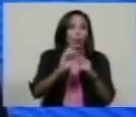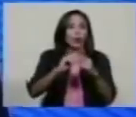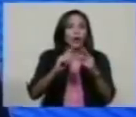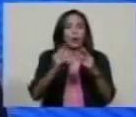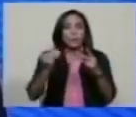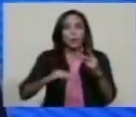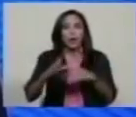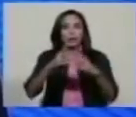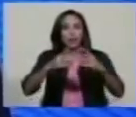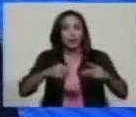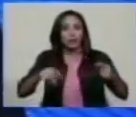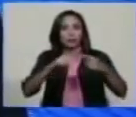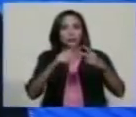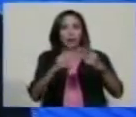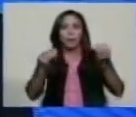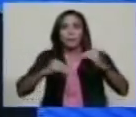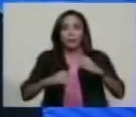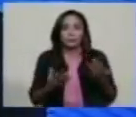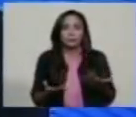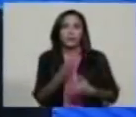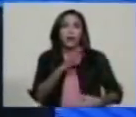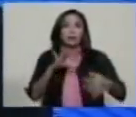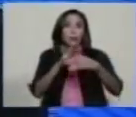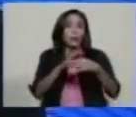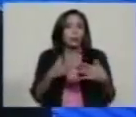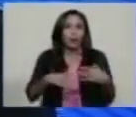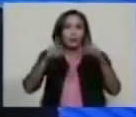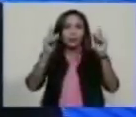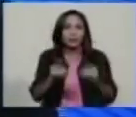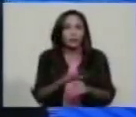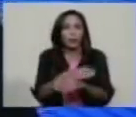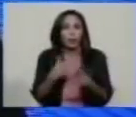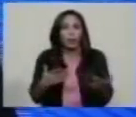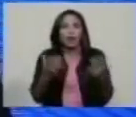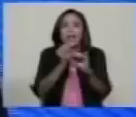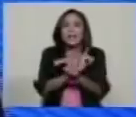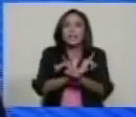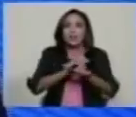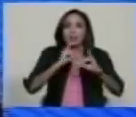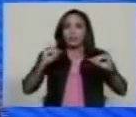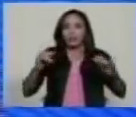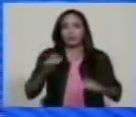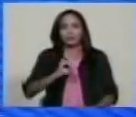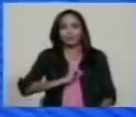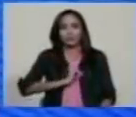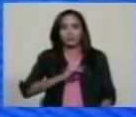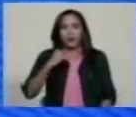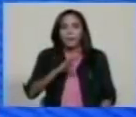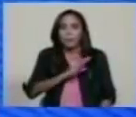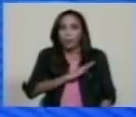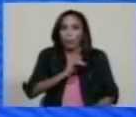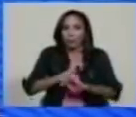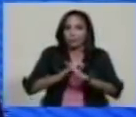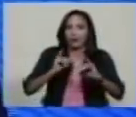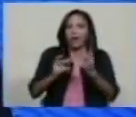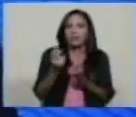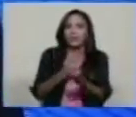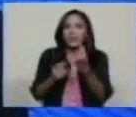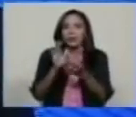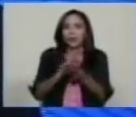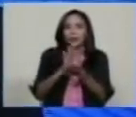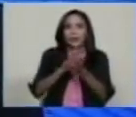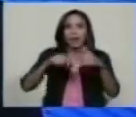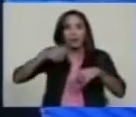une una sola cosa: es que estamos decididos a tener la soberanía de nuestros recursos, a darle la mayor estabilidad a